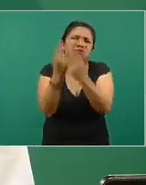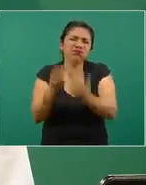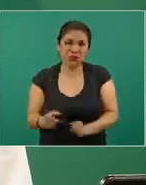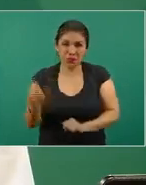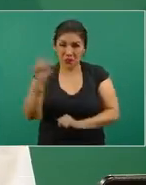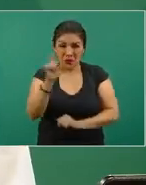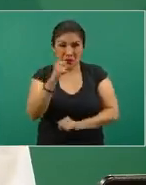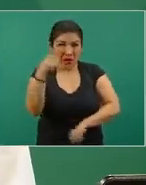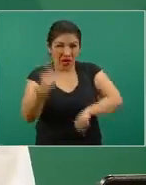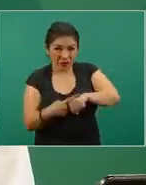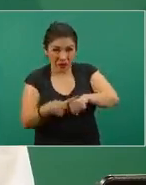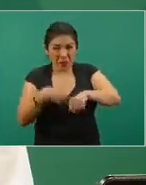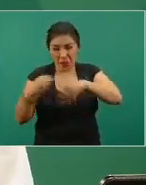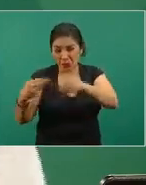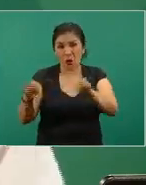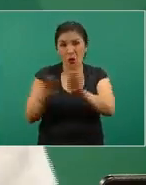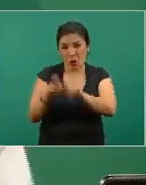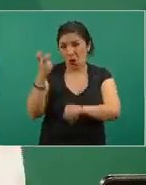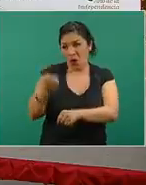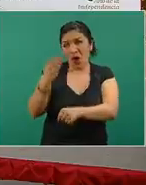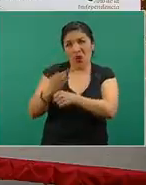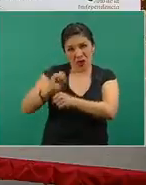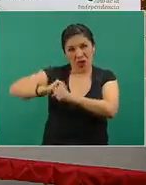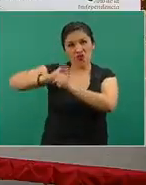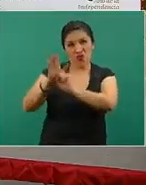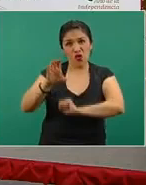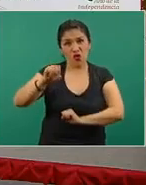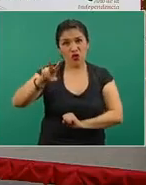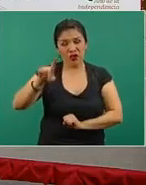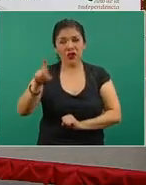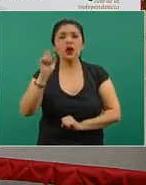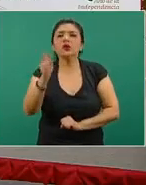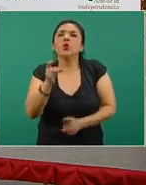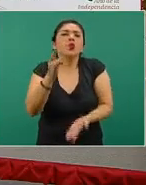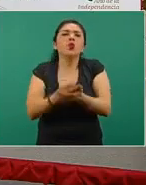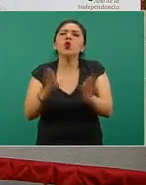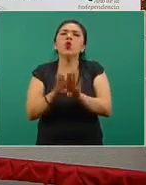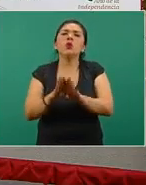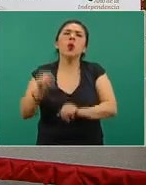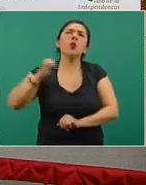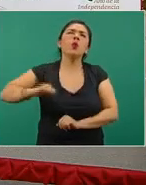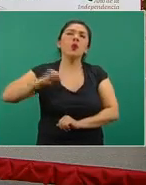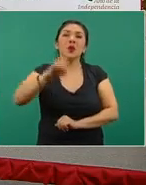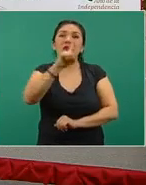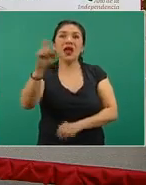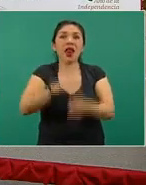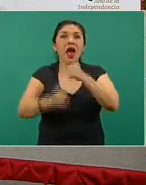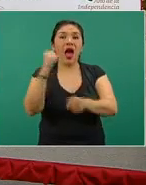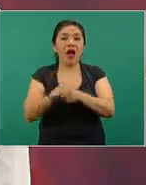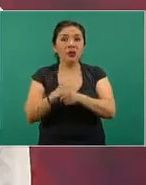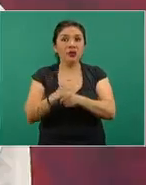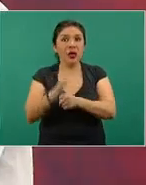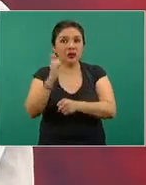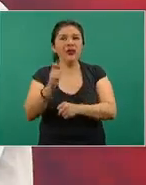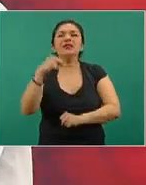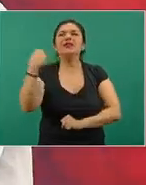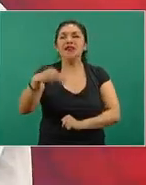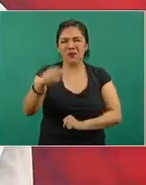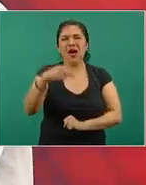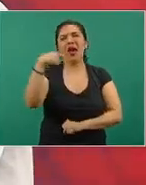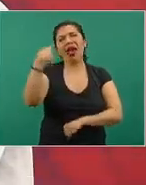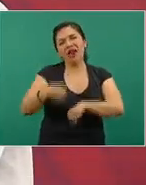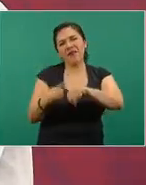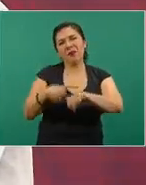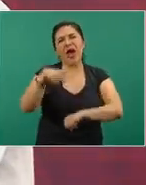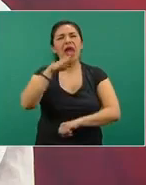estas dimensiones, como la pandemia de COVID, que es solo comparable con la que se vivió hace 100 años en la mal llamada epidemia